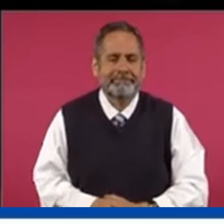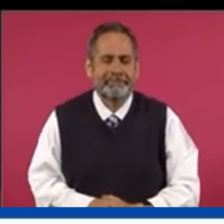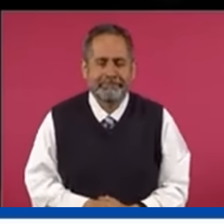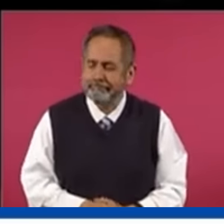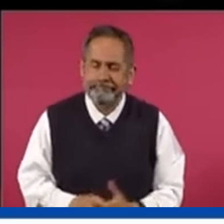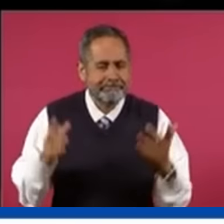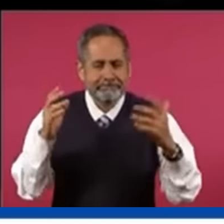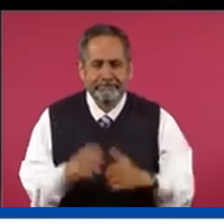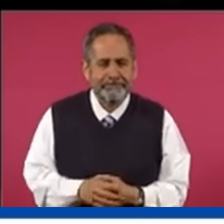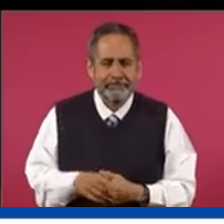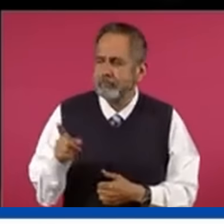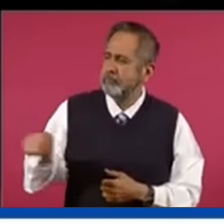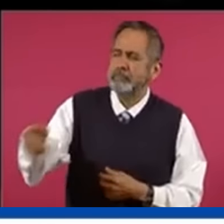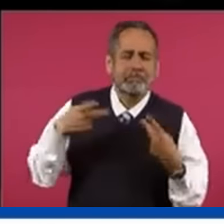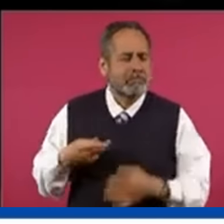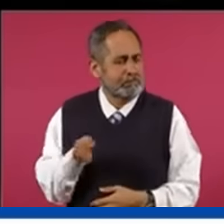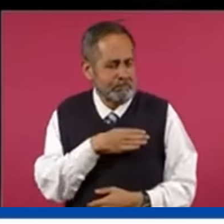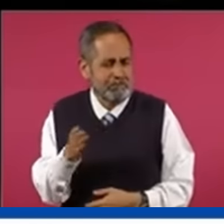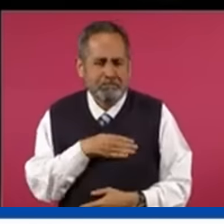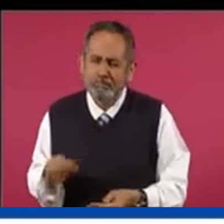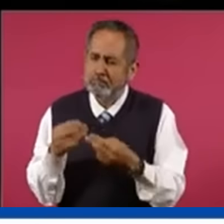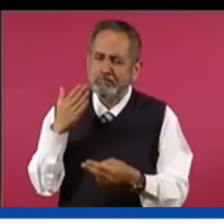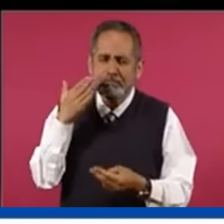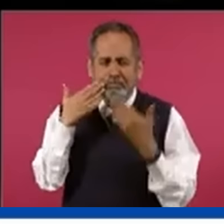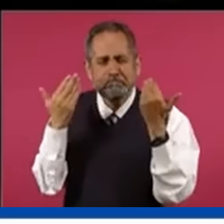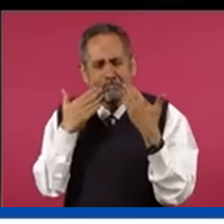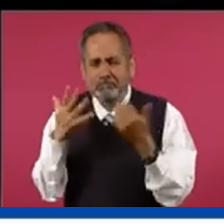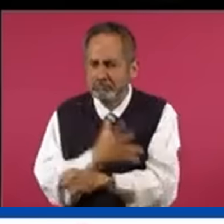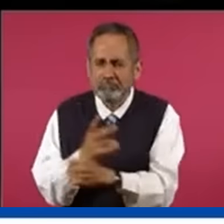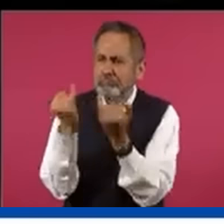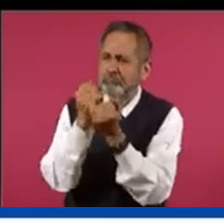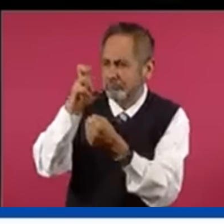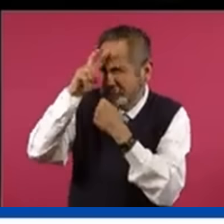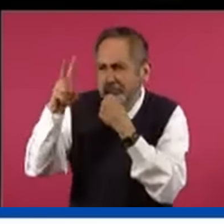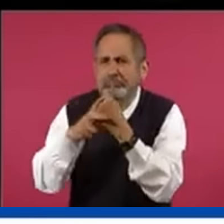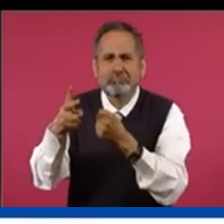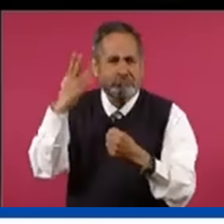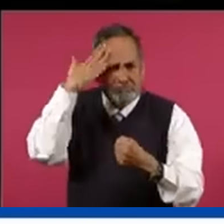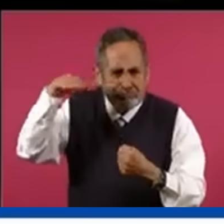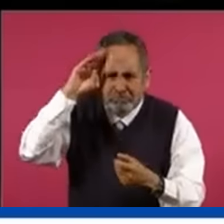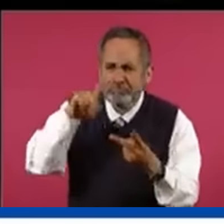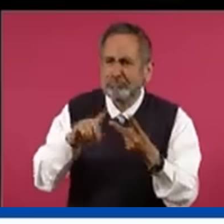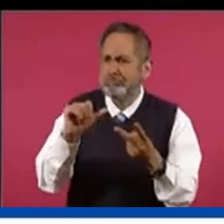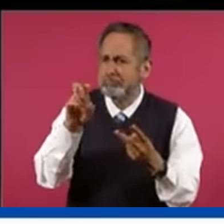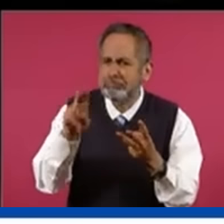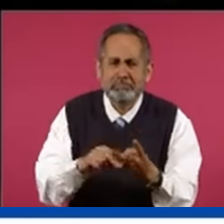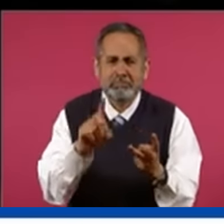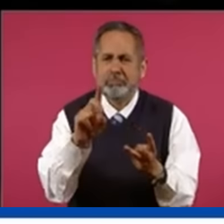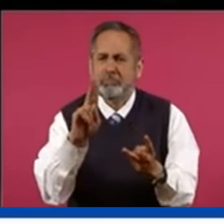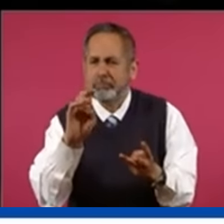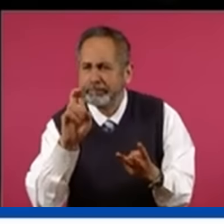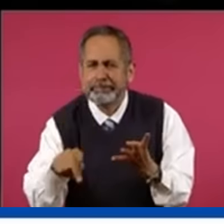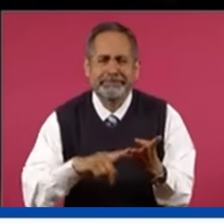Híjole, ¿qué como estos buenos hombres de negocios, verdad? Conocen Europa, Australia, las Islas Caimán, Dublín,